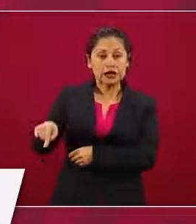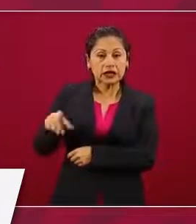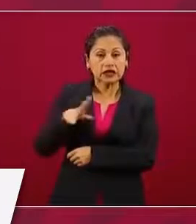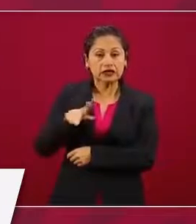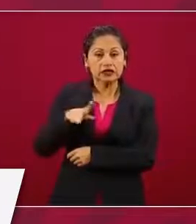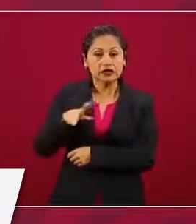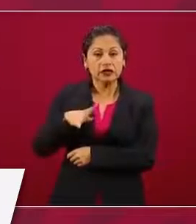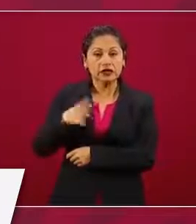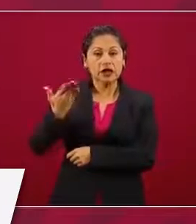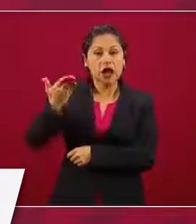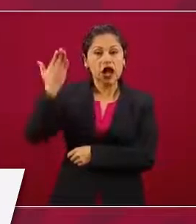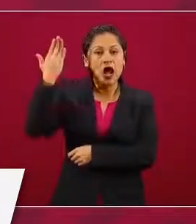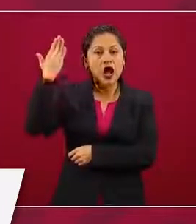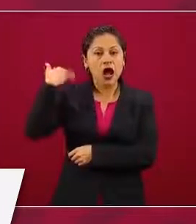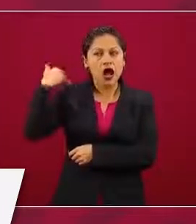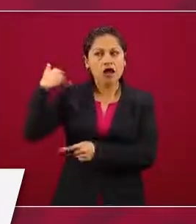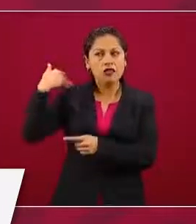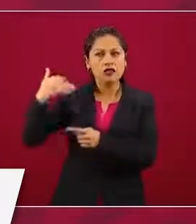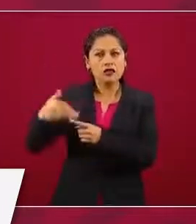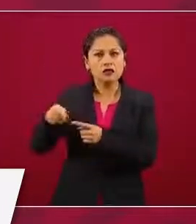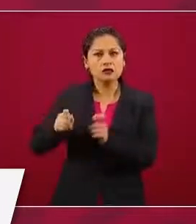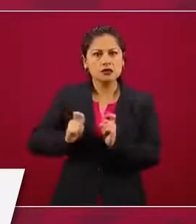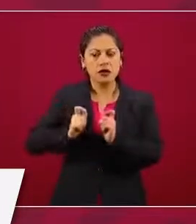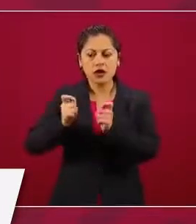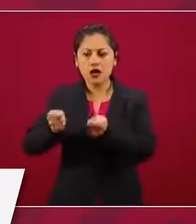ni el del Istmo.